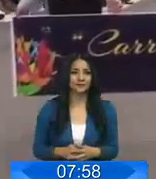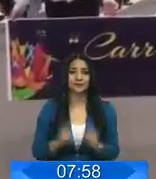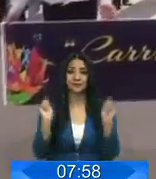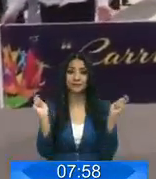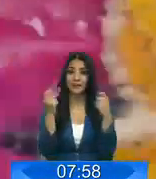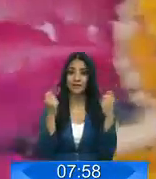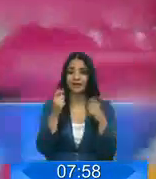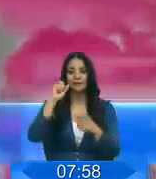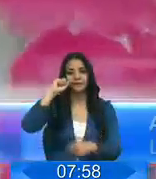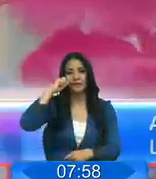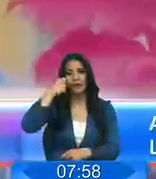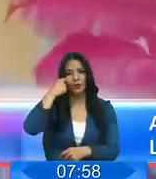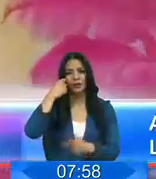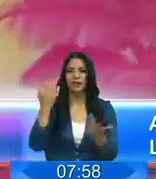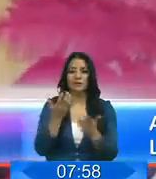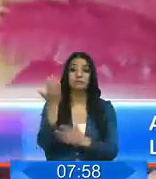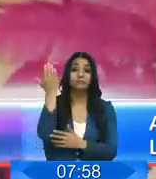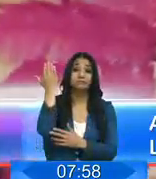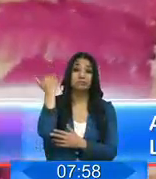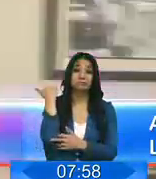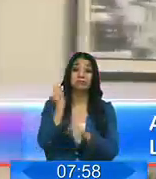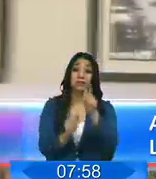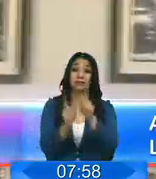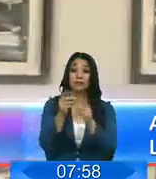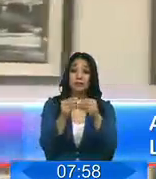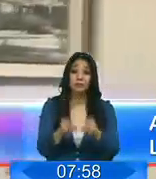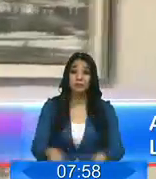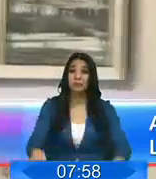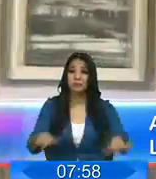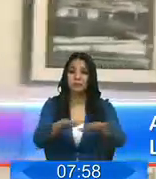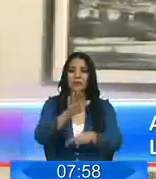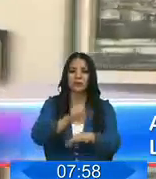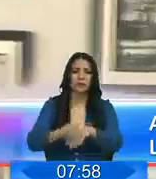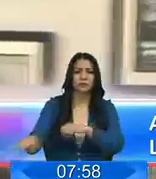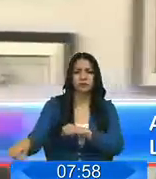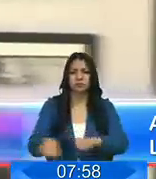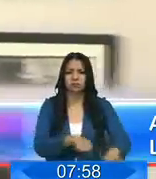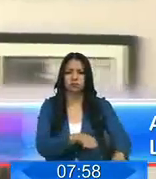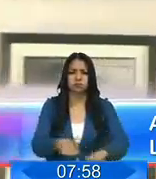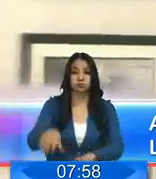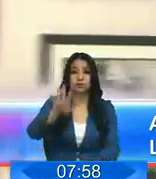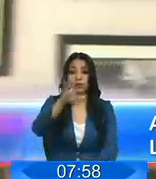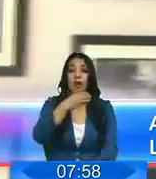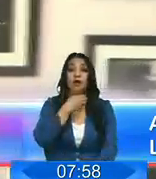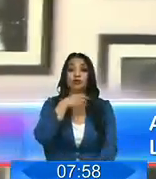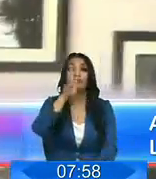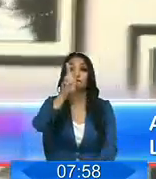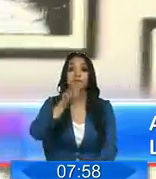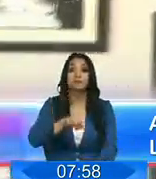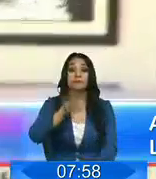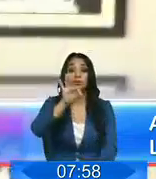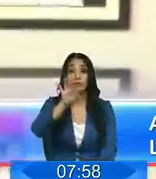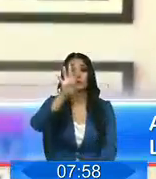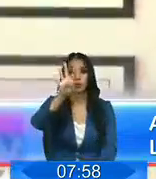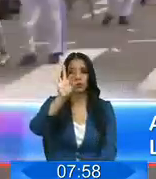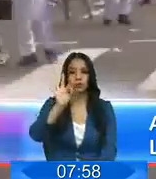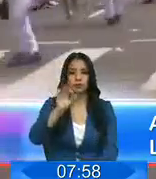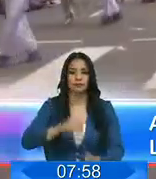se conmemora las pérdidas que sufrieron los habitantes de la ciudad a raíz del terremoto del 5 de agosto de